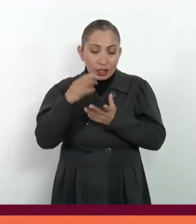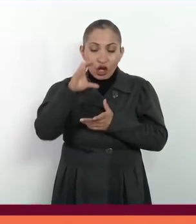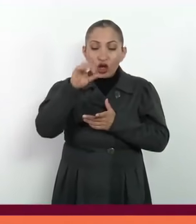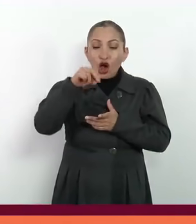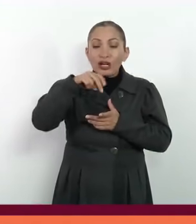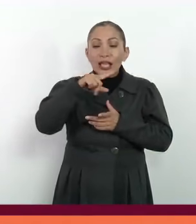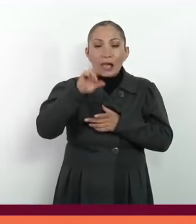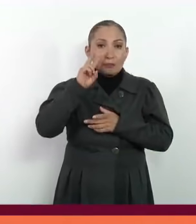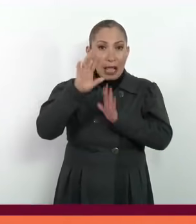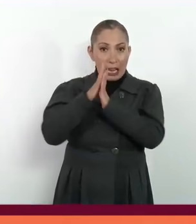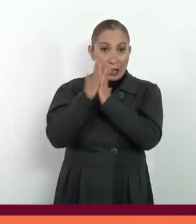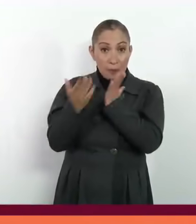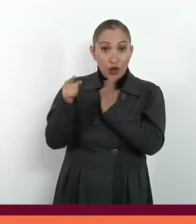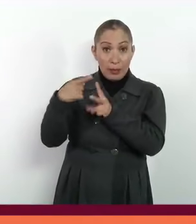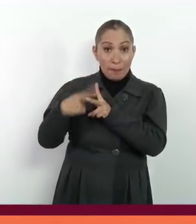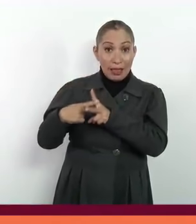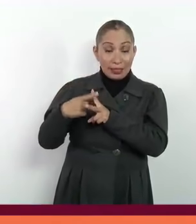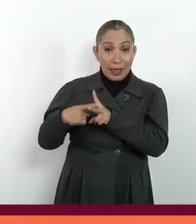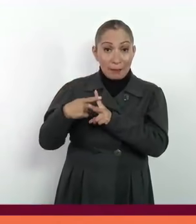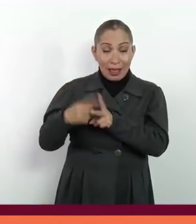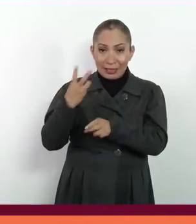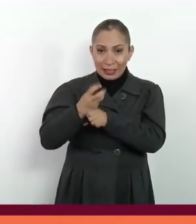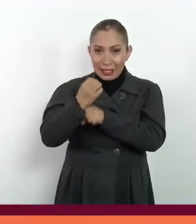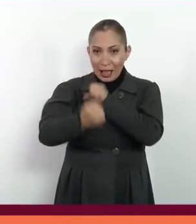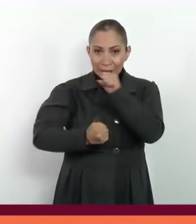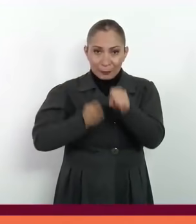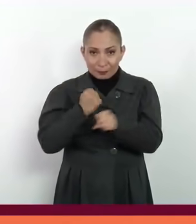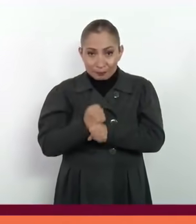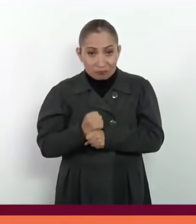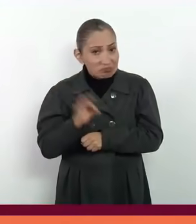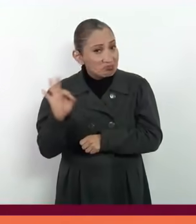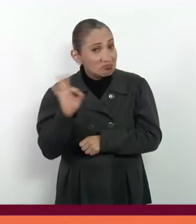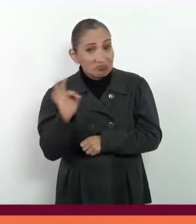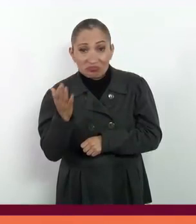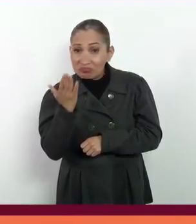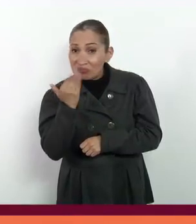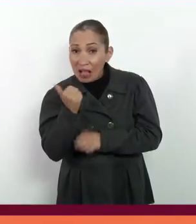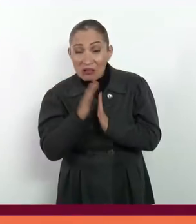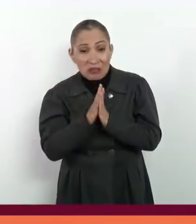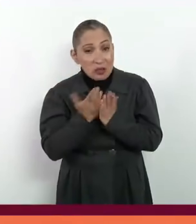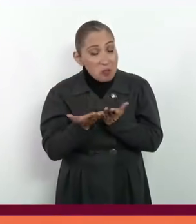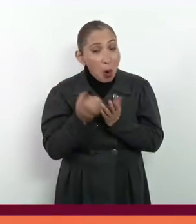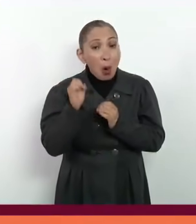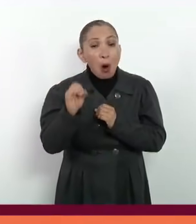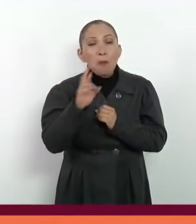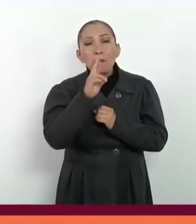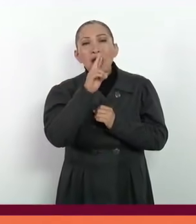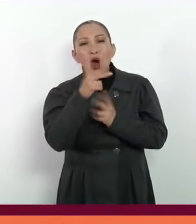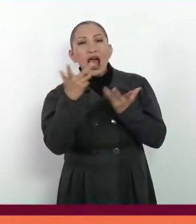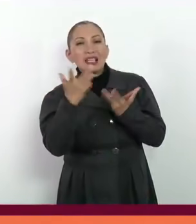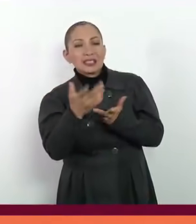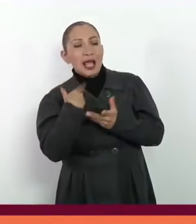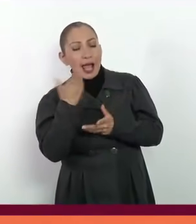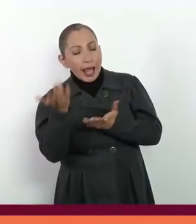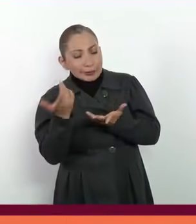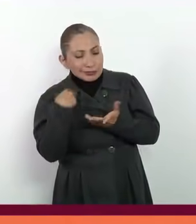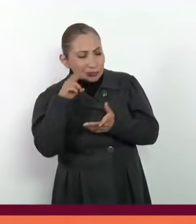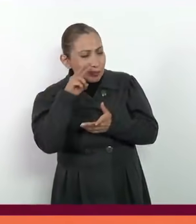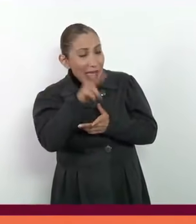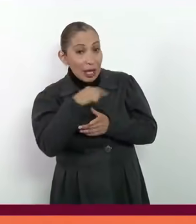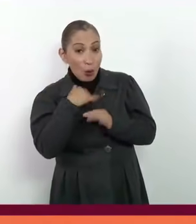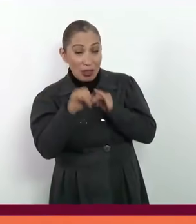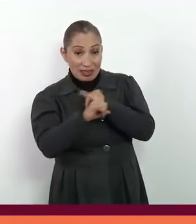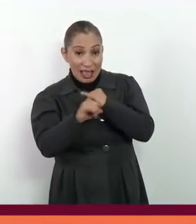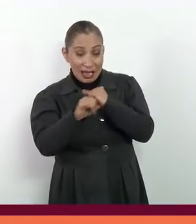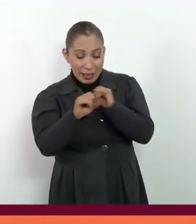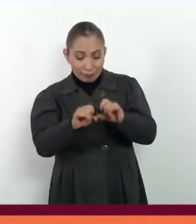secciones cónicas en su libro de texto de matemáticas tercer grado. Si no cuentan con su libro o prefieren realizar la consulta del